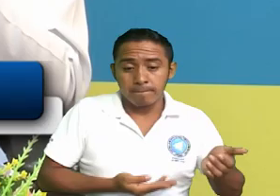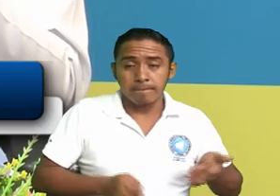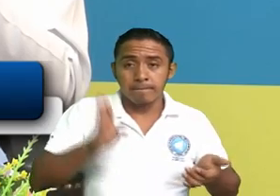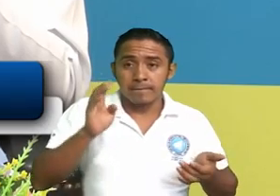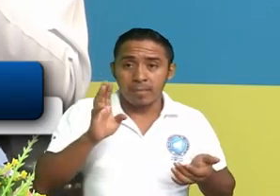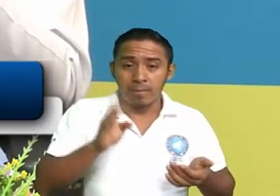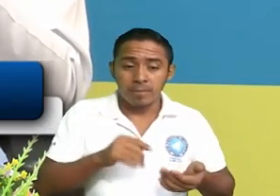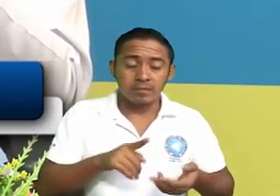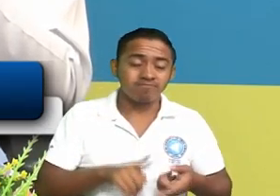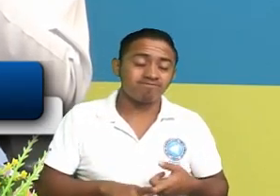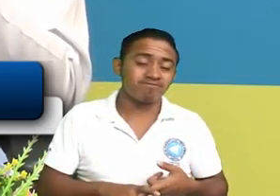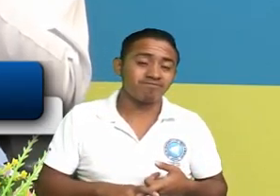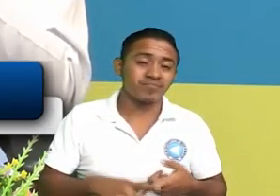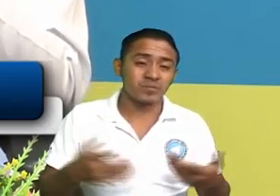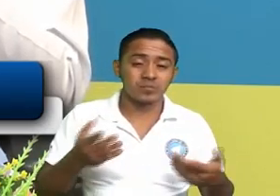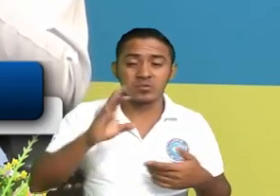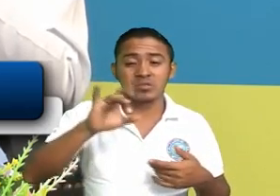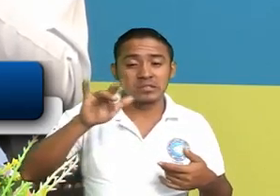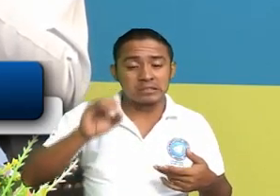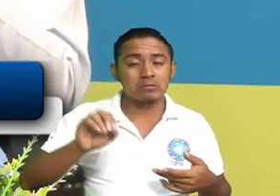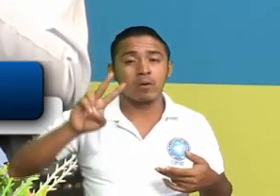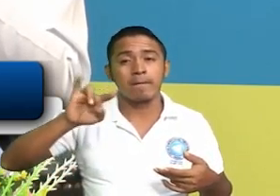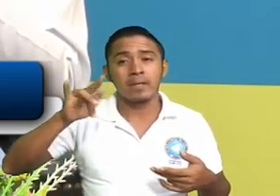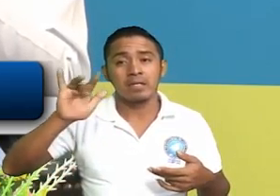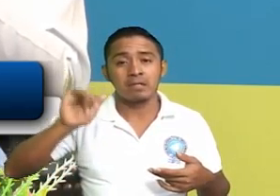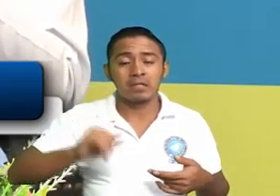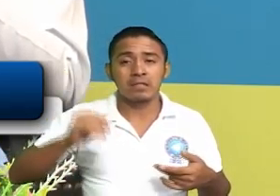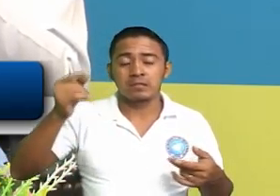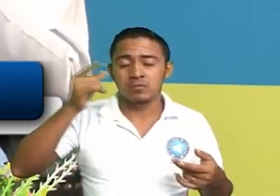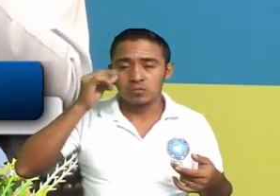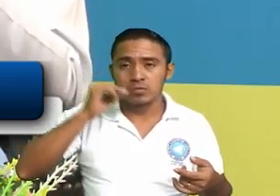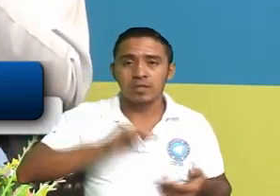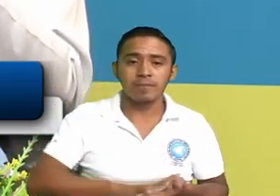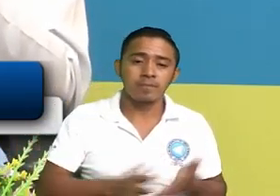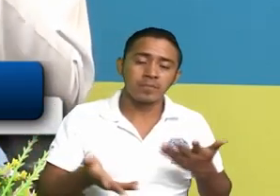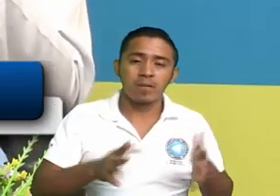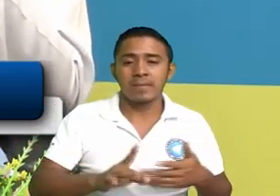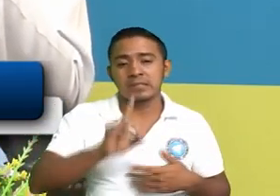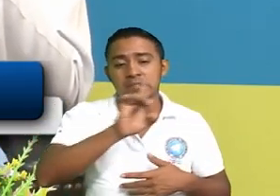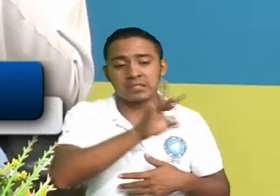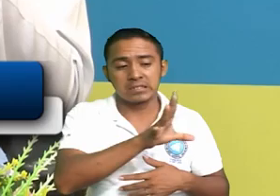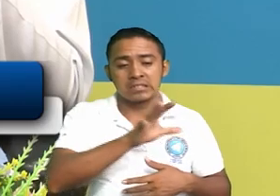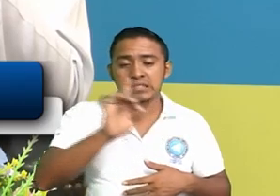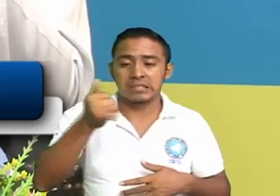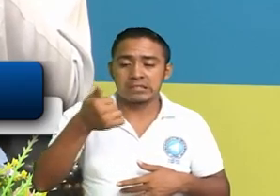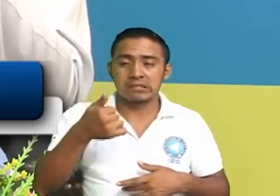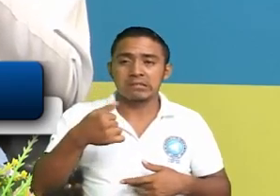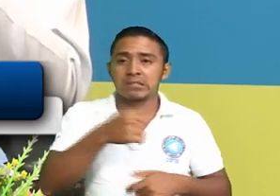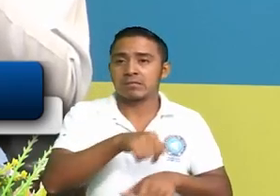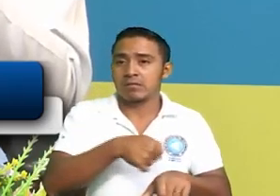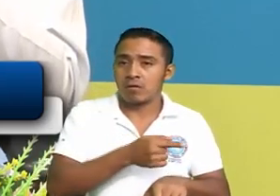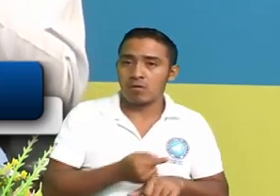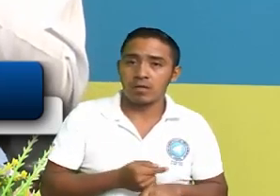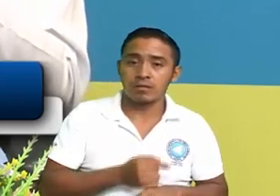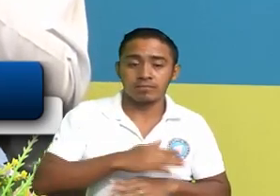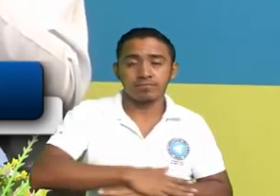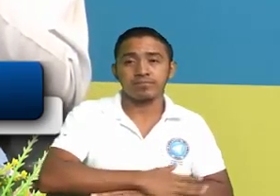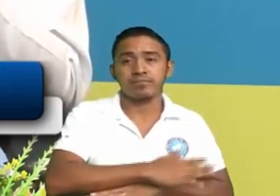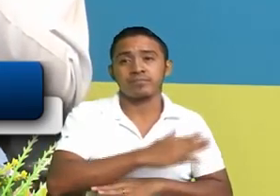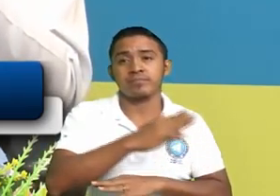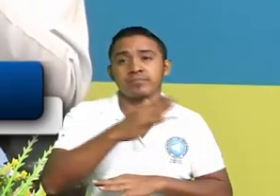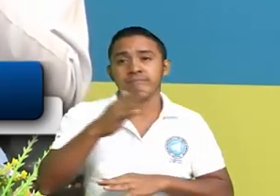Bien difícil desde el punto de vista que necesita perseverancia de ambos padres. Tanto la mamá como el papá deben de